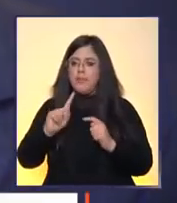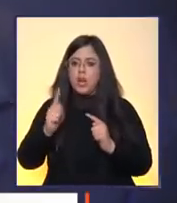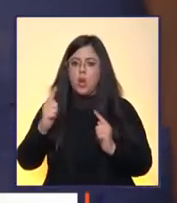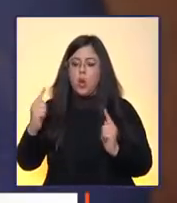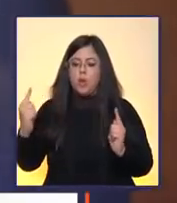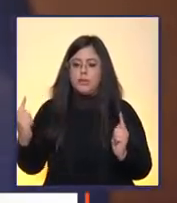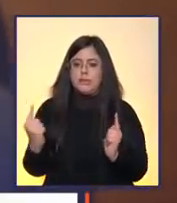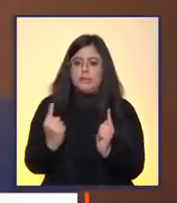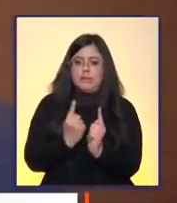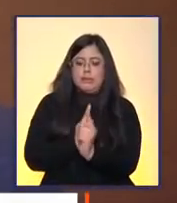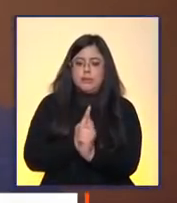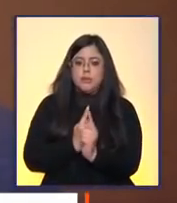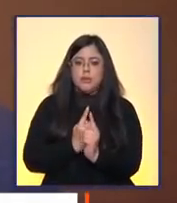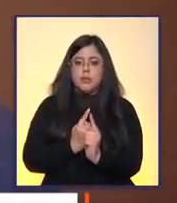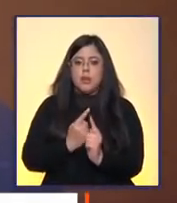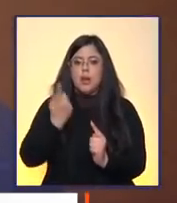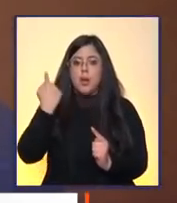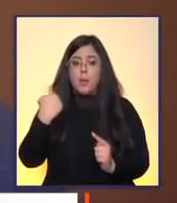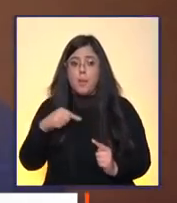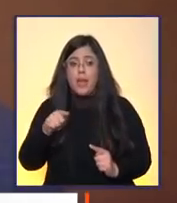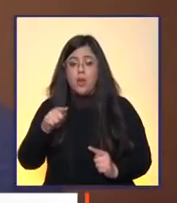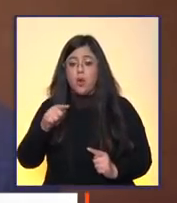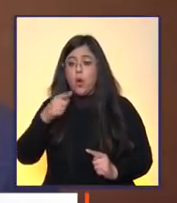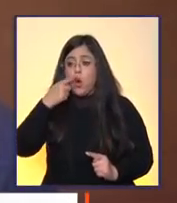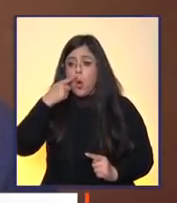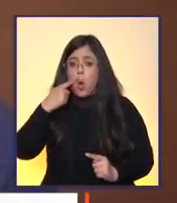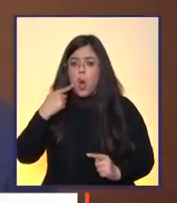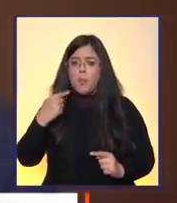tocarla, incluso con terceros presentes.